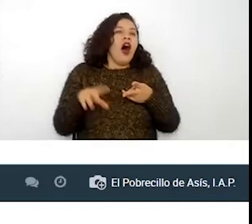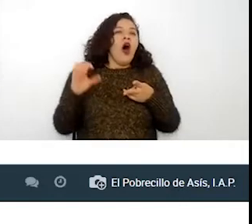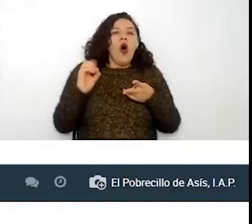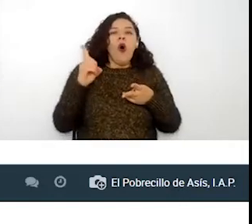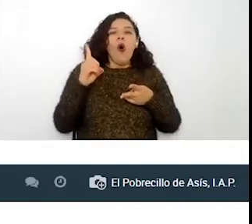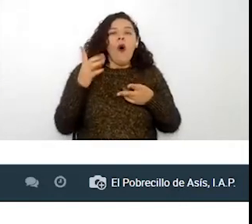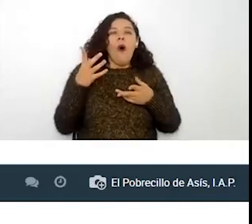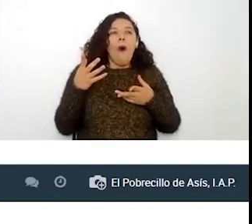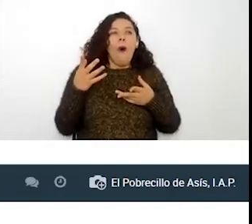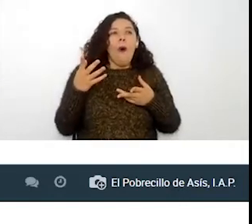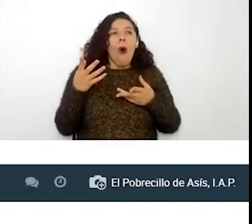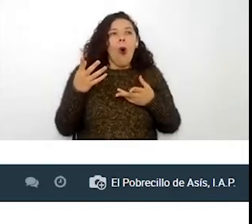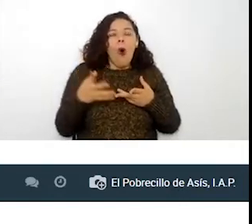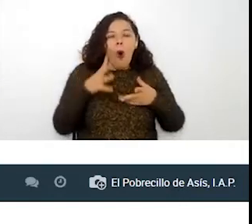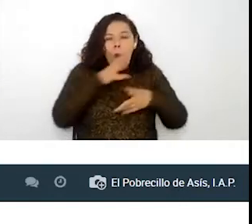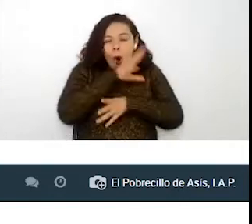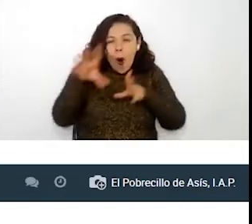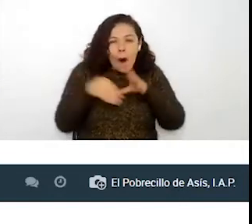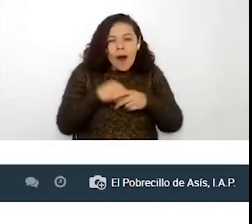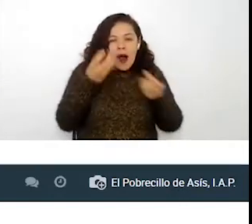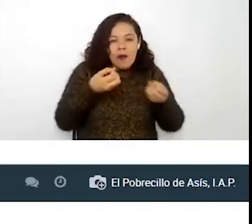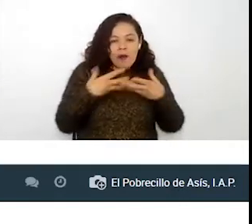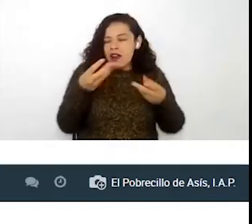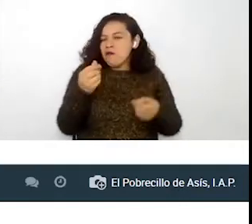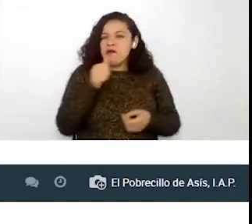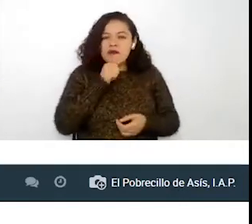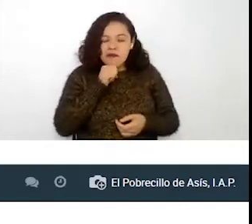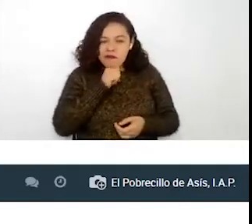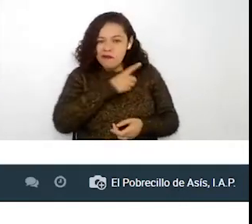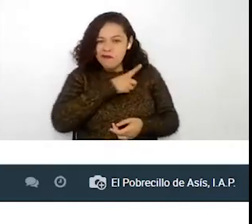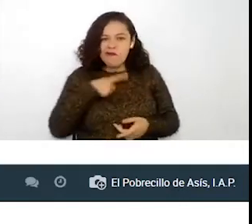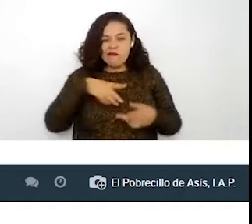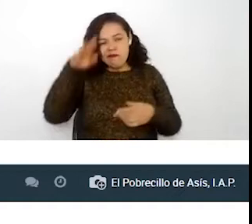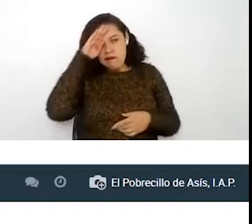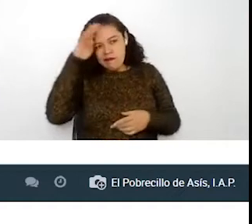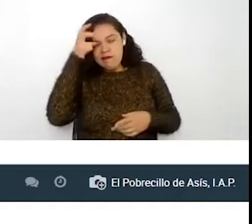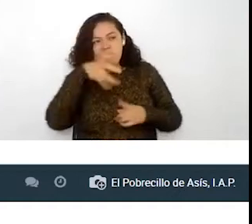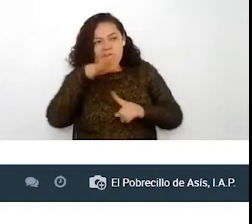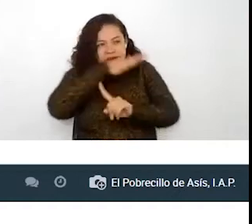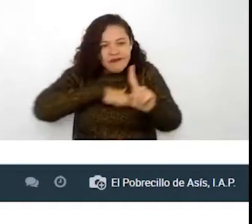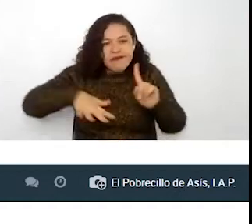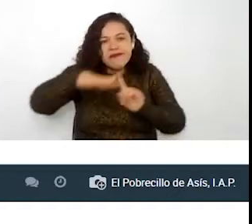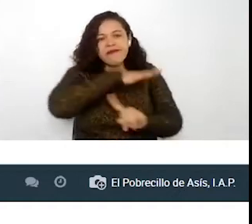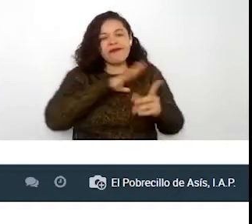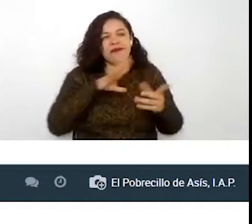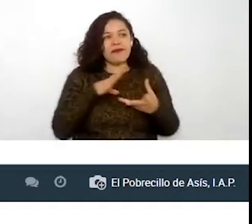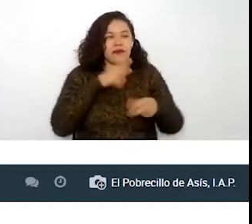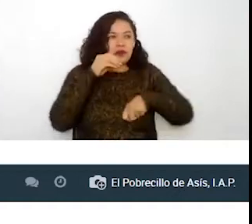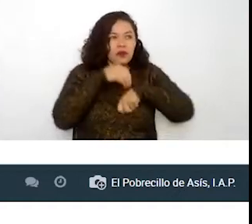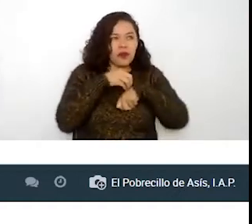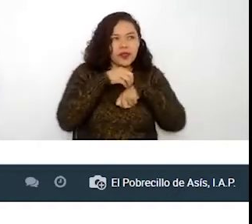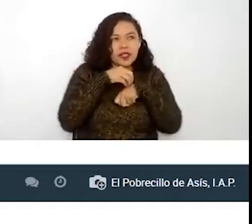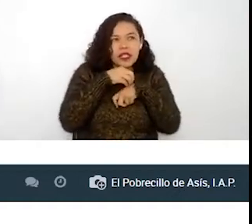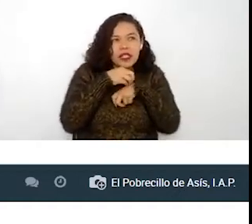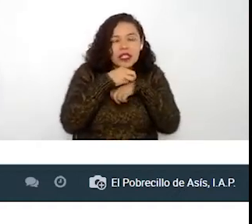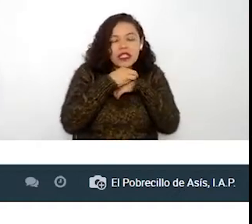sin el recurso completo o demás no entonces aquí habría que considerar basado en eso pues poner una una cantidad